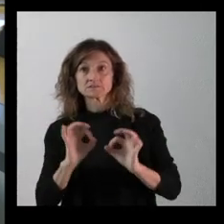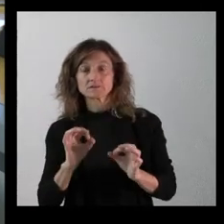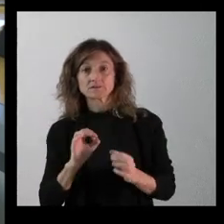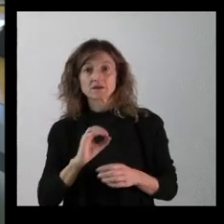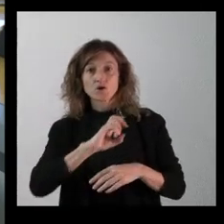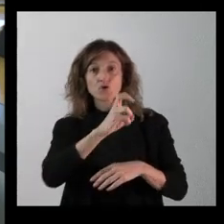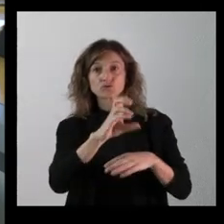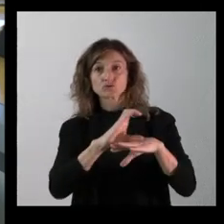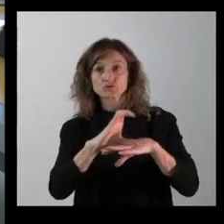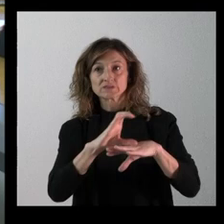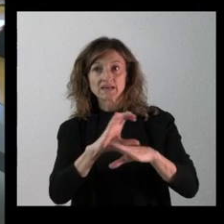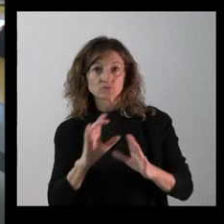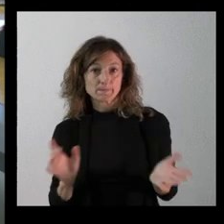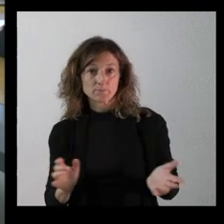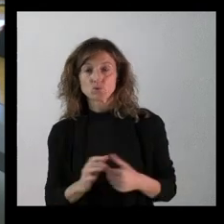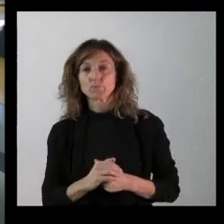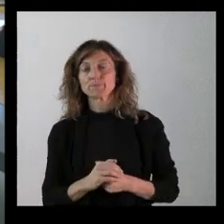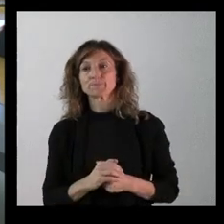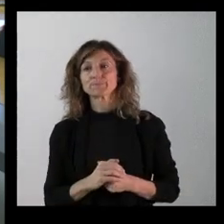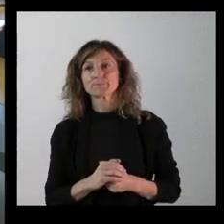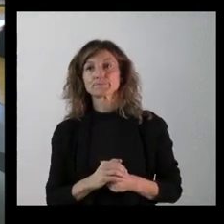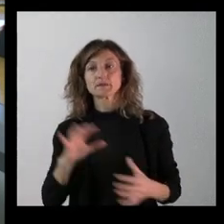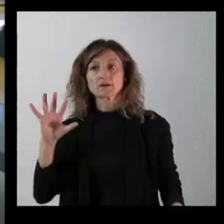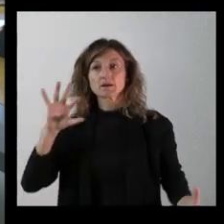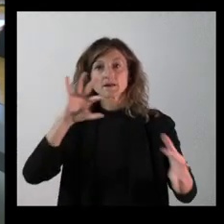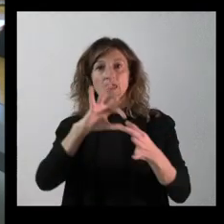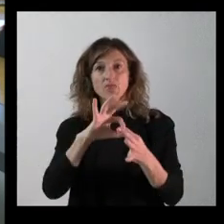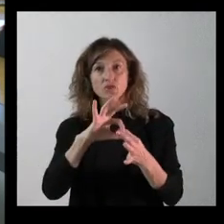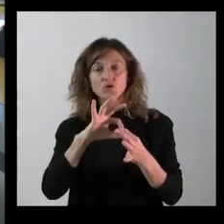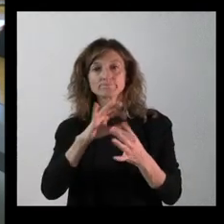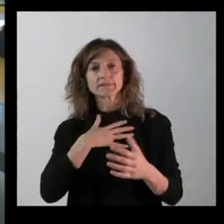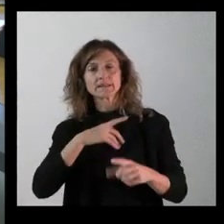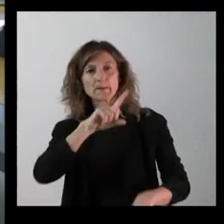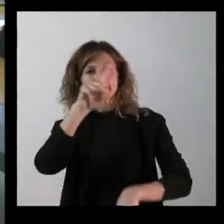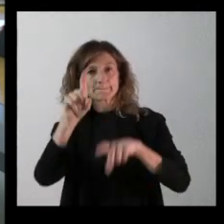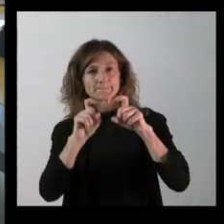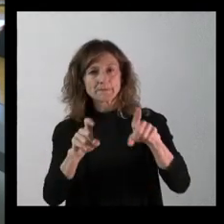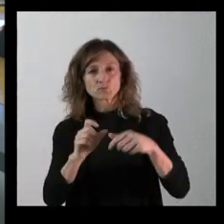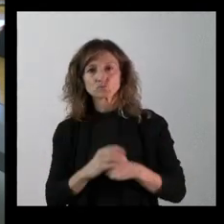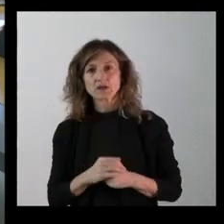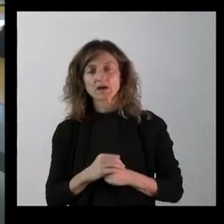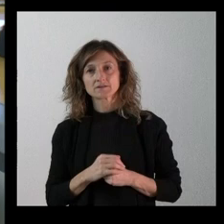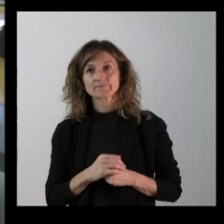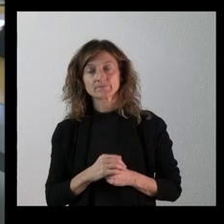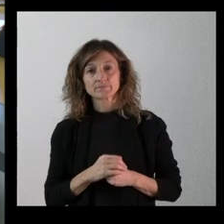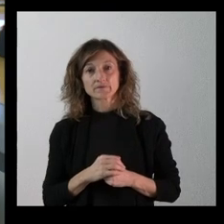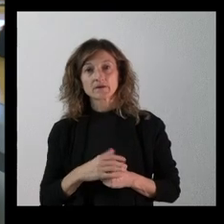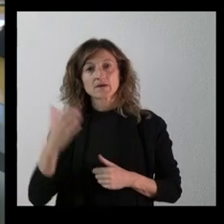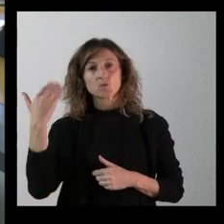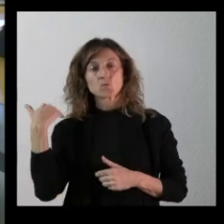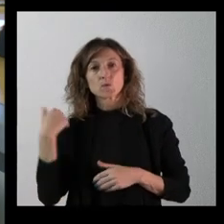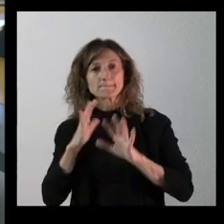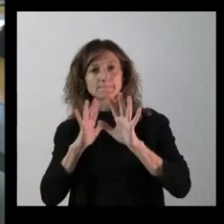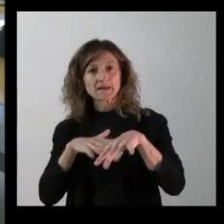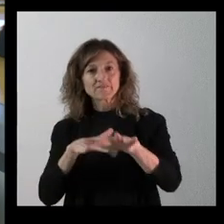los consejeros de vox y en relación este asunto quería preguntarle porque cuando se produjo la manifestación